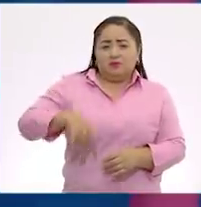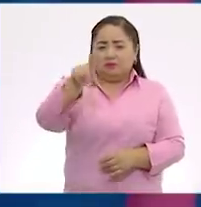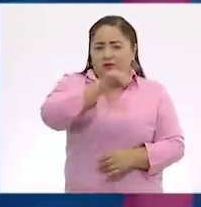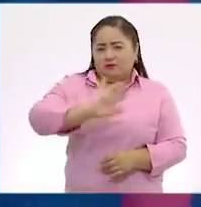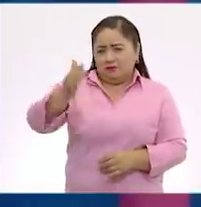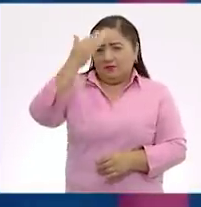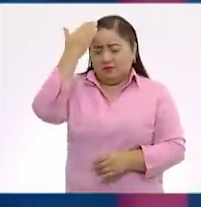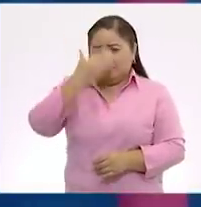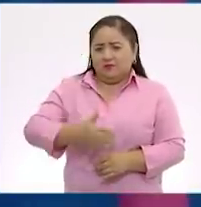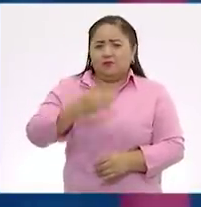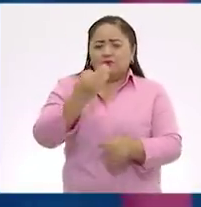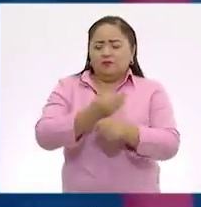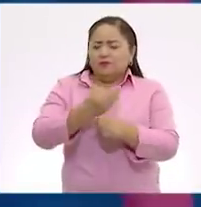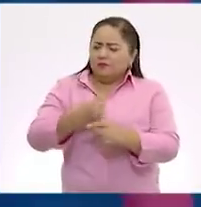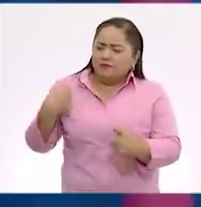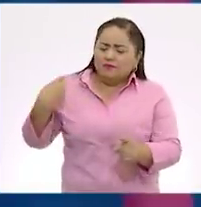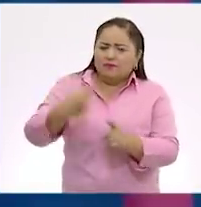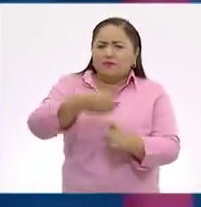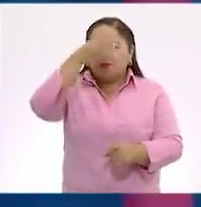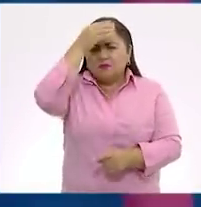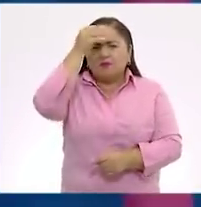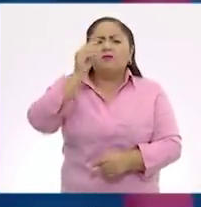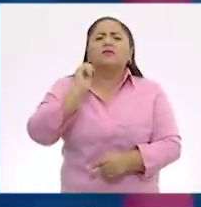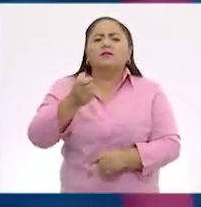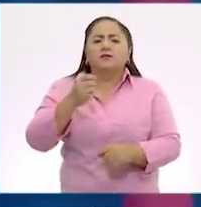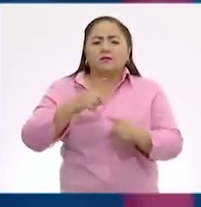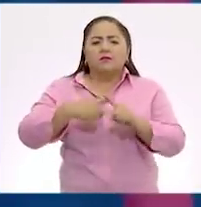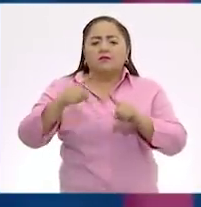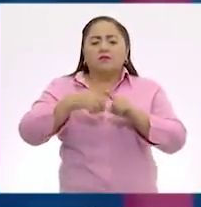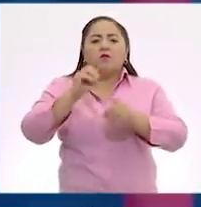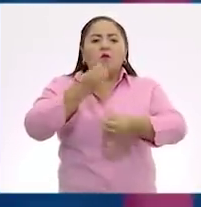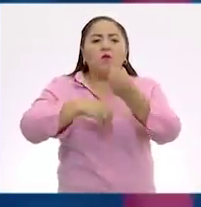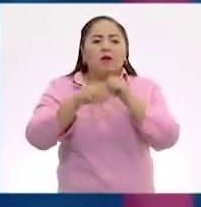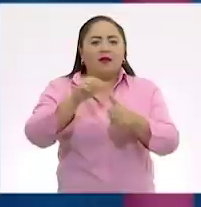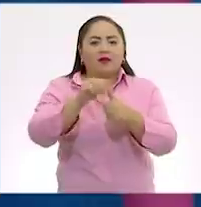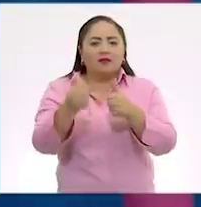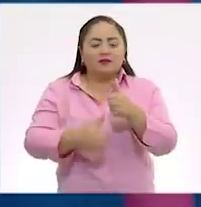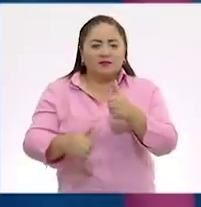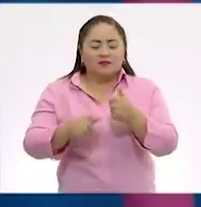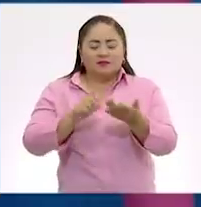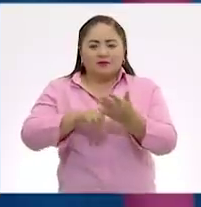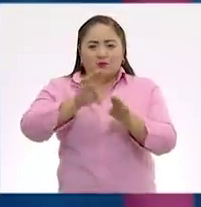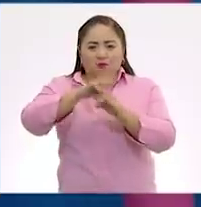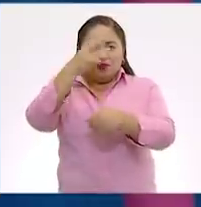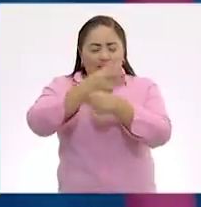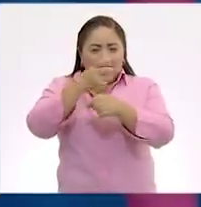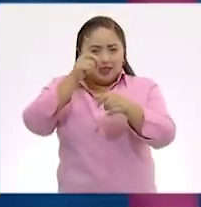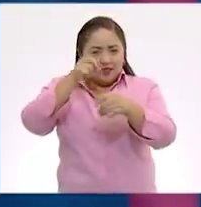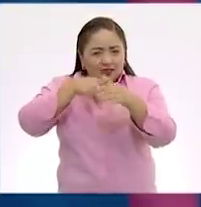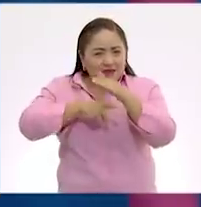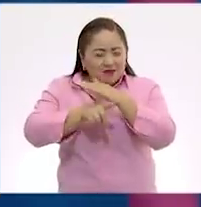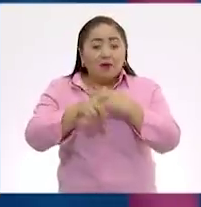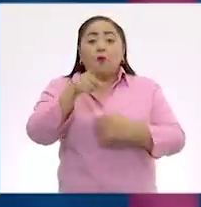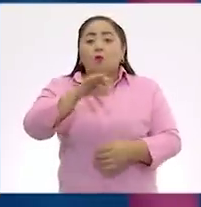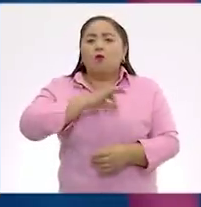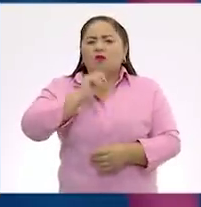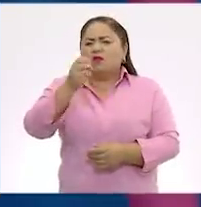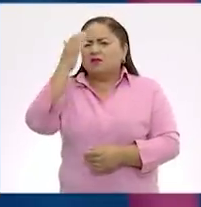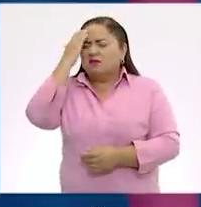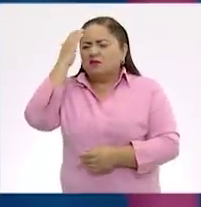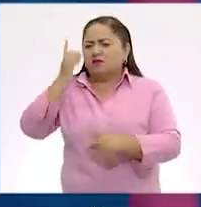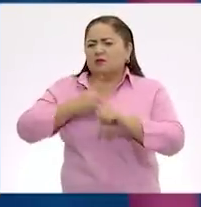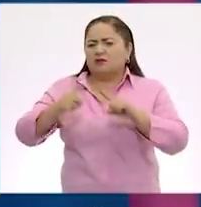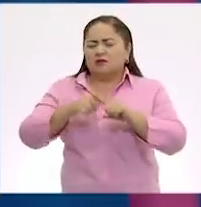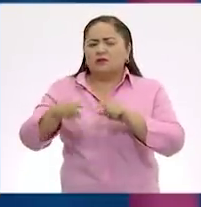ustedes saben, hemos estado aprendiendo mucho sobre las obras artísticas en formato tridimensional. Hemos conocido el trabajo